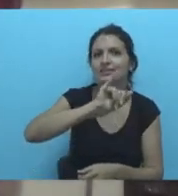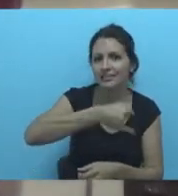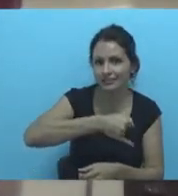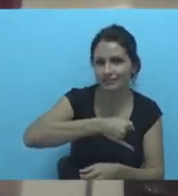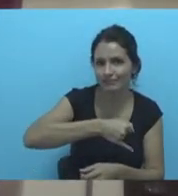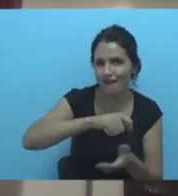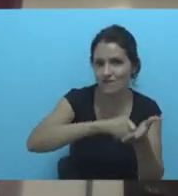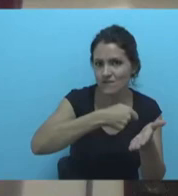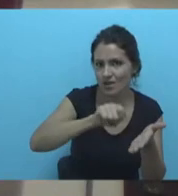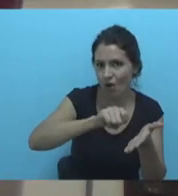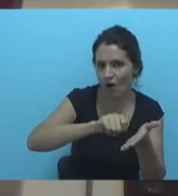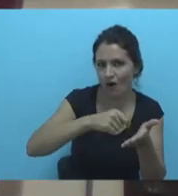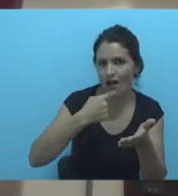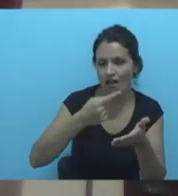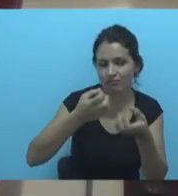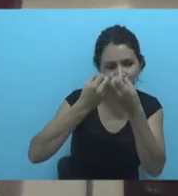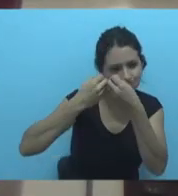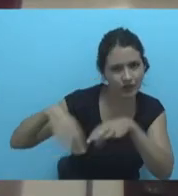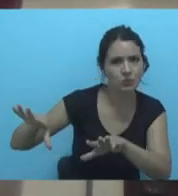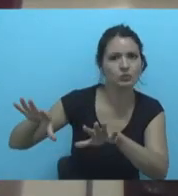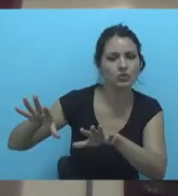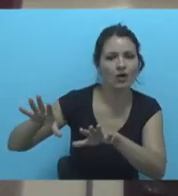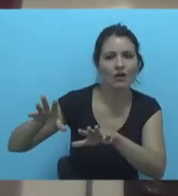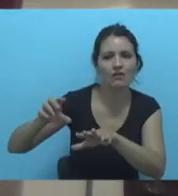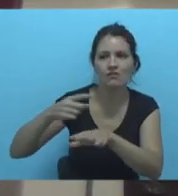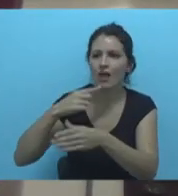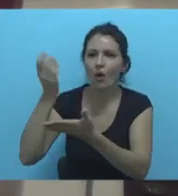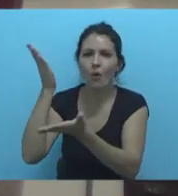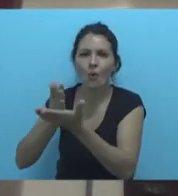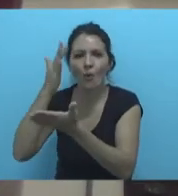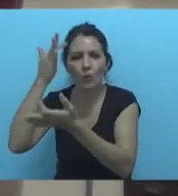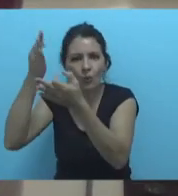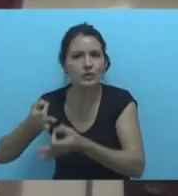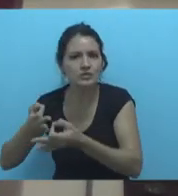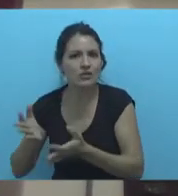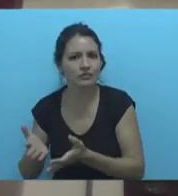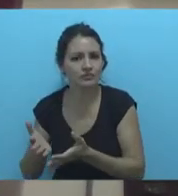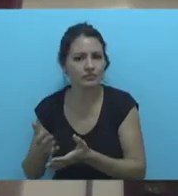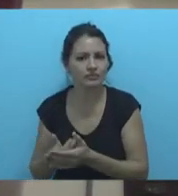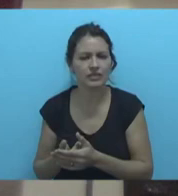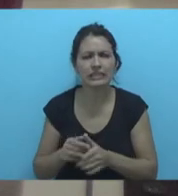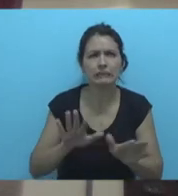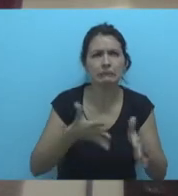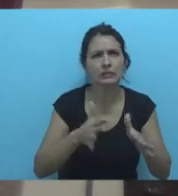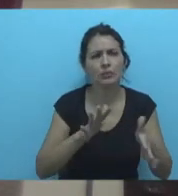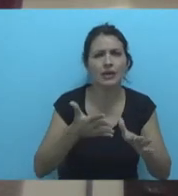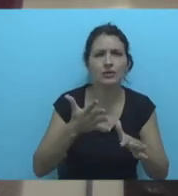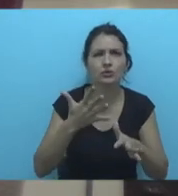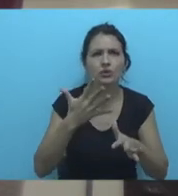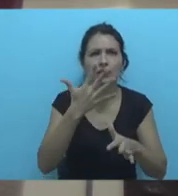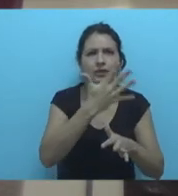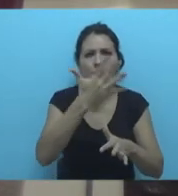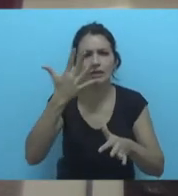consenso renunciando a la vía judicial. Creo que se hablaba de 55 mil millones